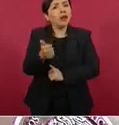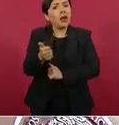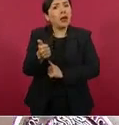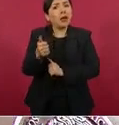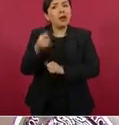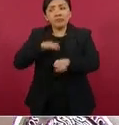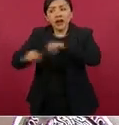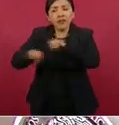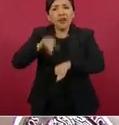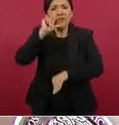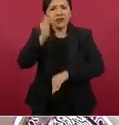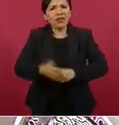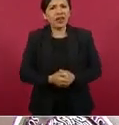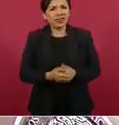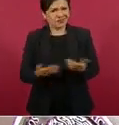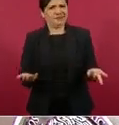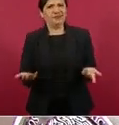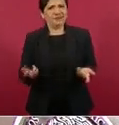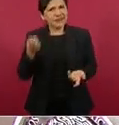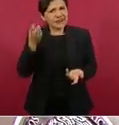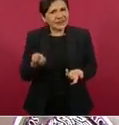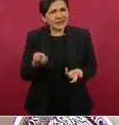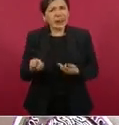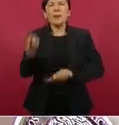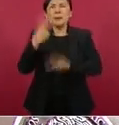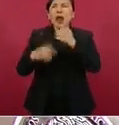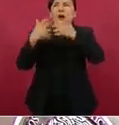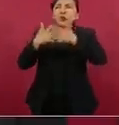¿Saben cuánto producían?